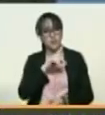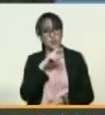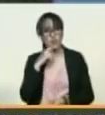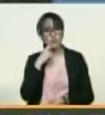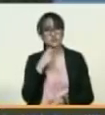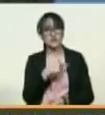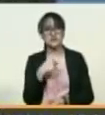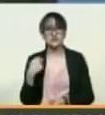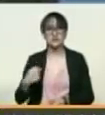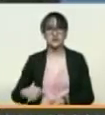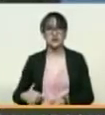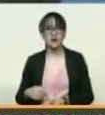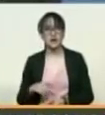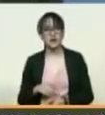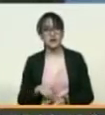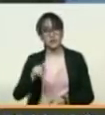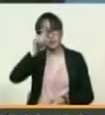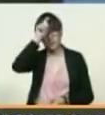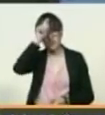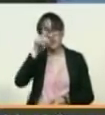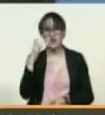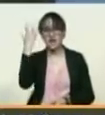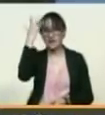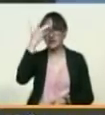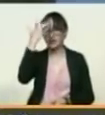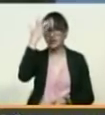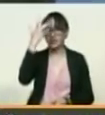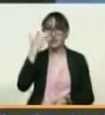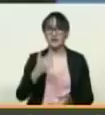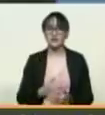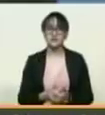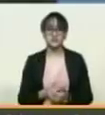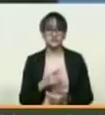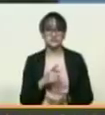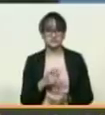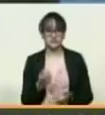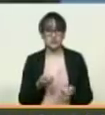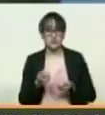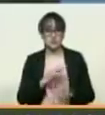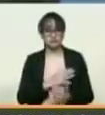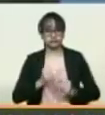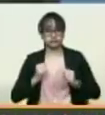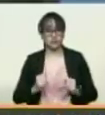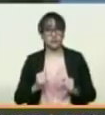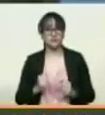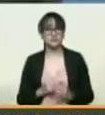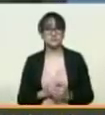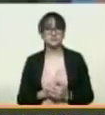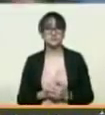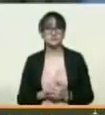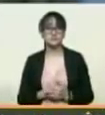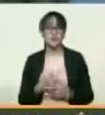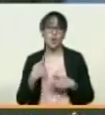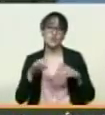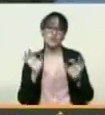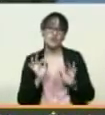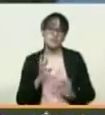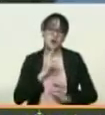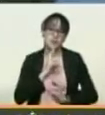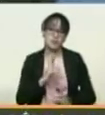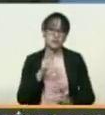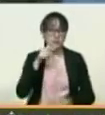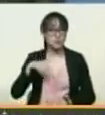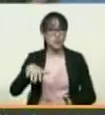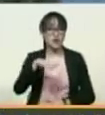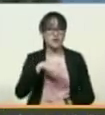China, de Turquía, de la India, que son grandes potencias económicas, bueno, construyendo rutas alternas para responderle a nuestro